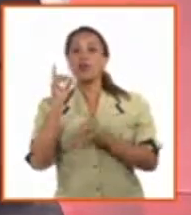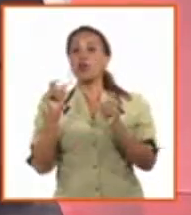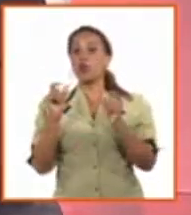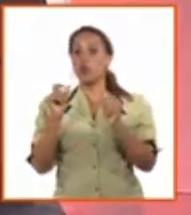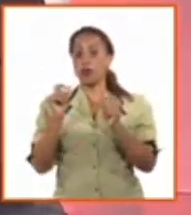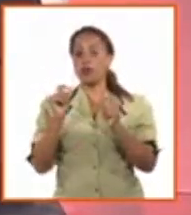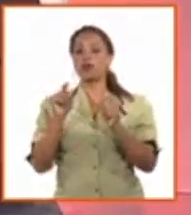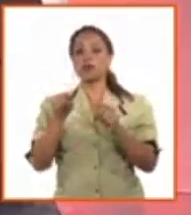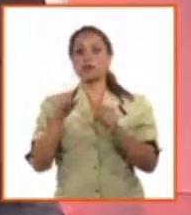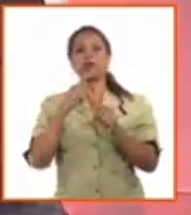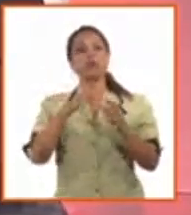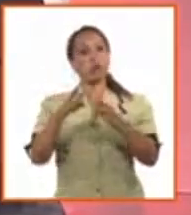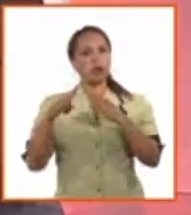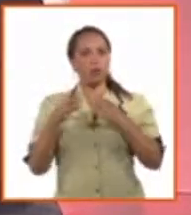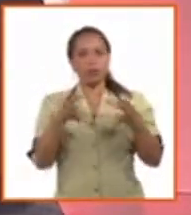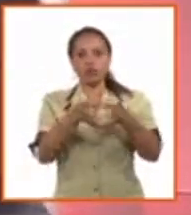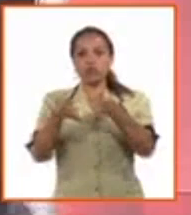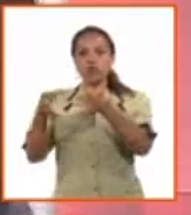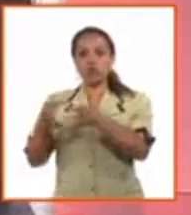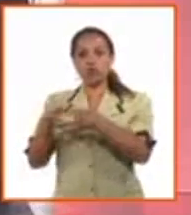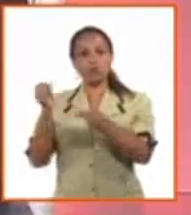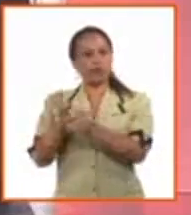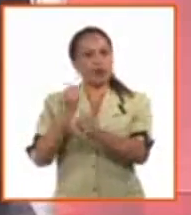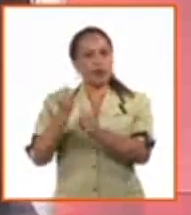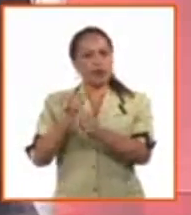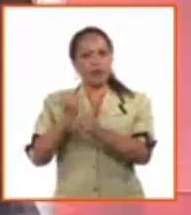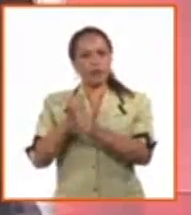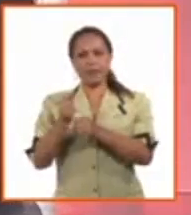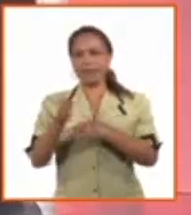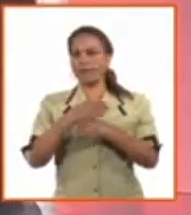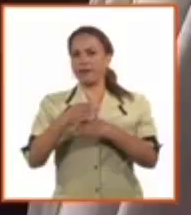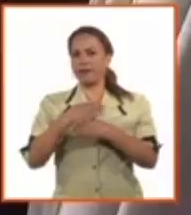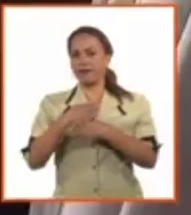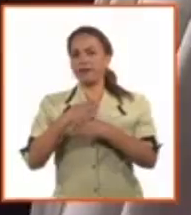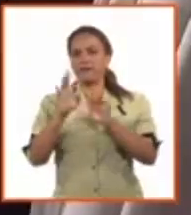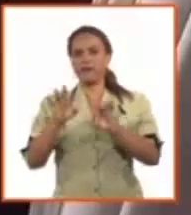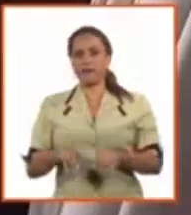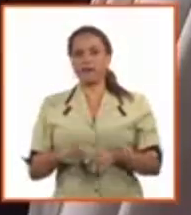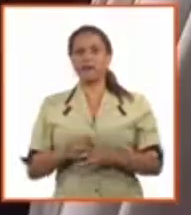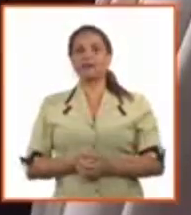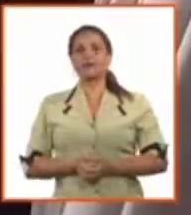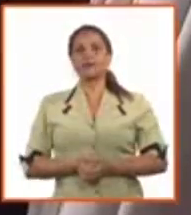comunidad que tenga mucho tiempo trabajando se ha ido consolidando de diferentes formas